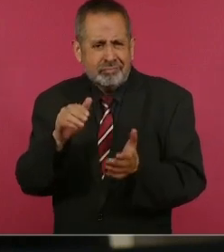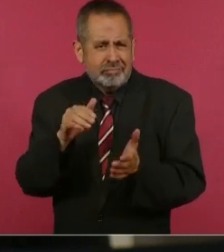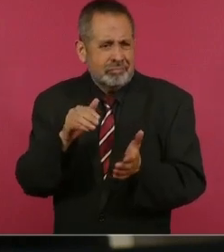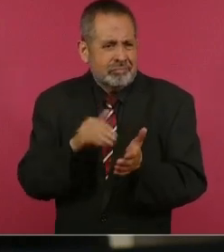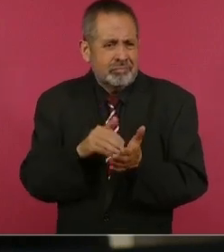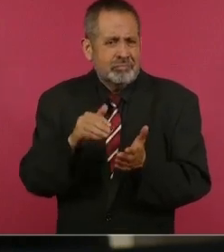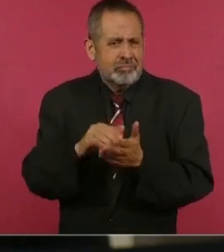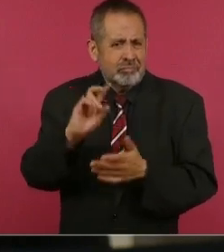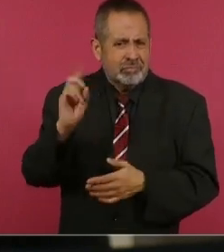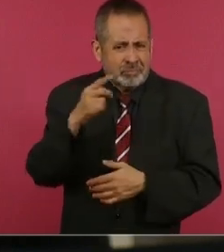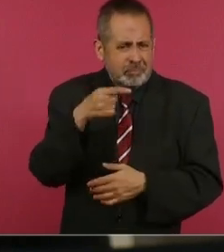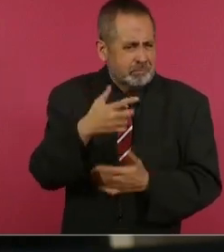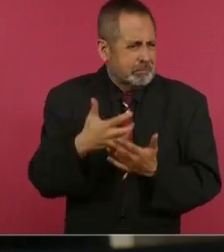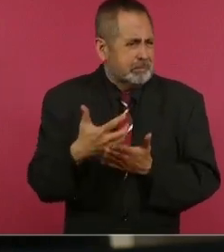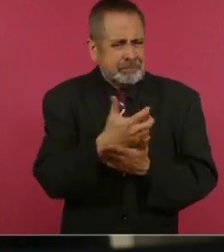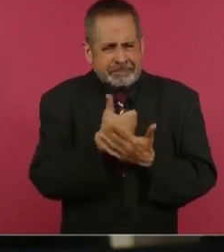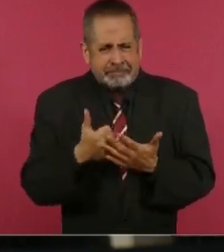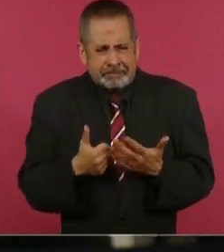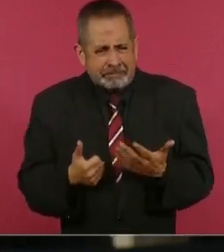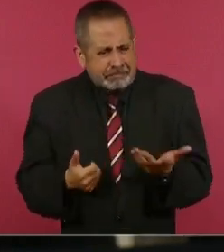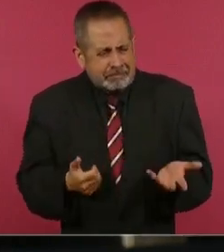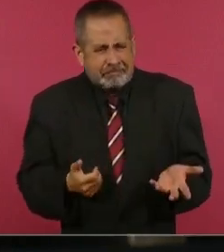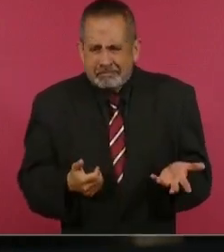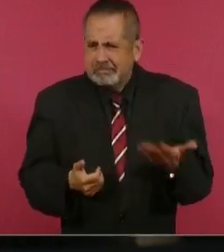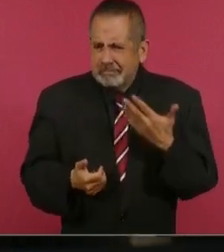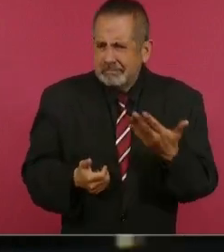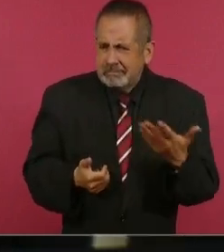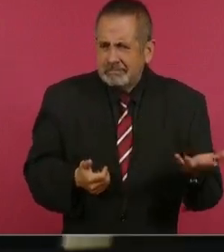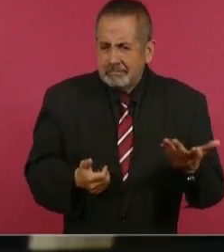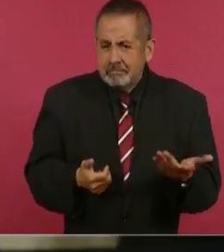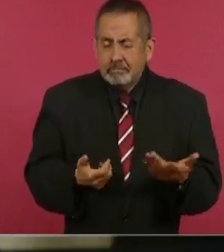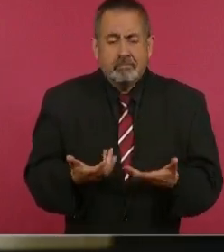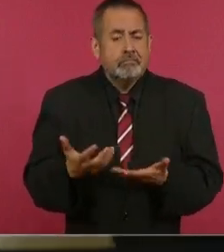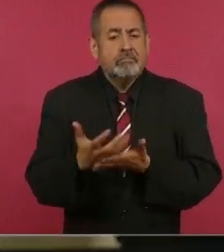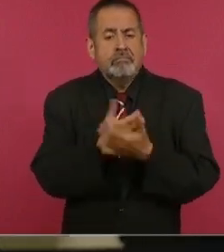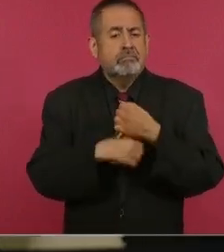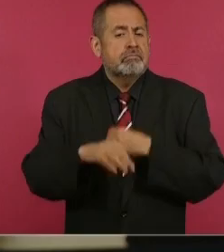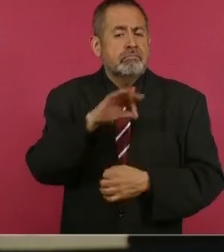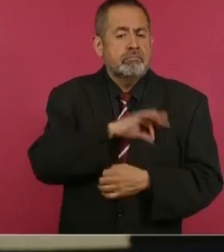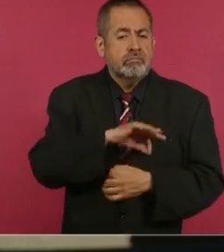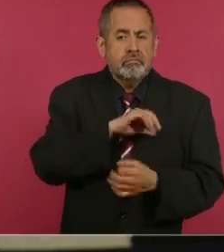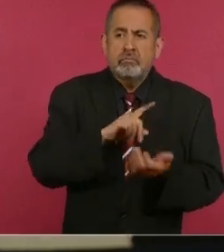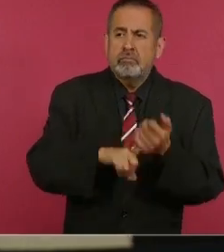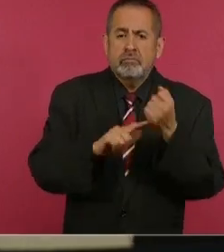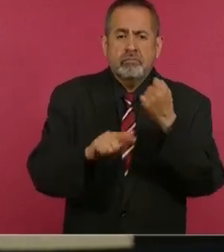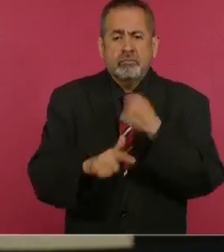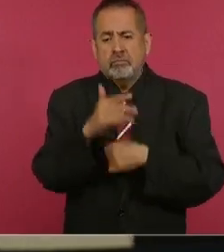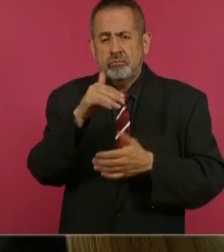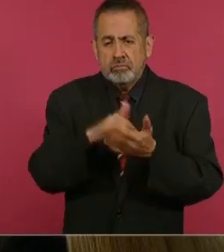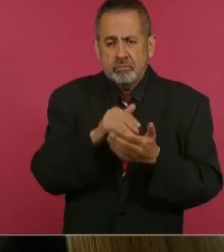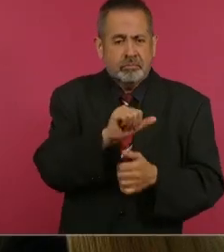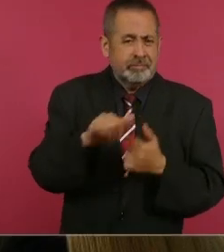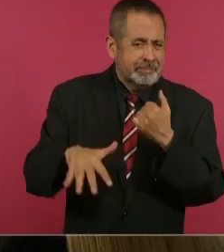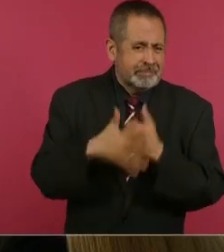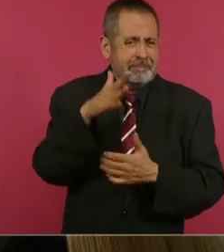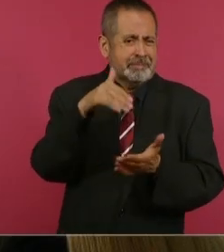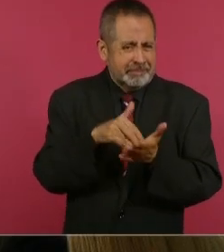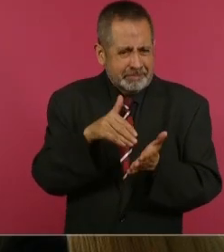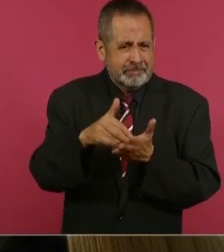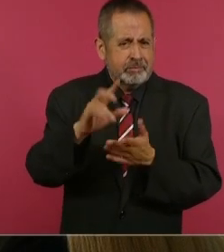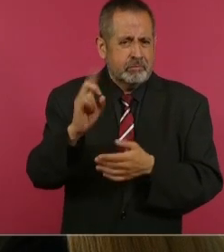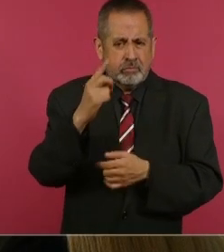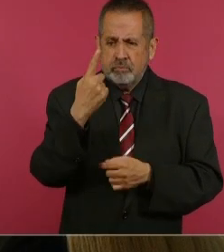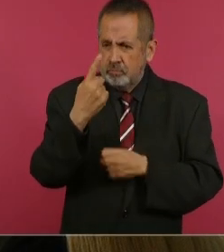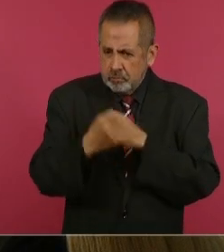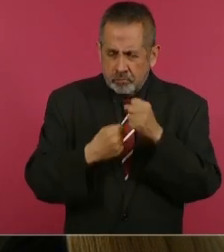3,650 millones de dólares, ¿no? Entonces, seguramente mucho de las utilidades que se estiman alrededor de 12,000 y hasta 15,000 millones de dólares por